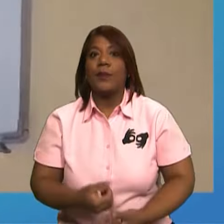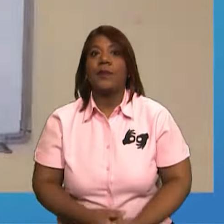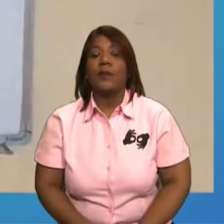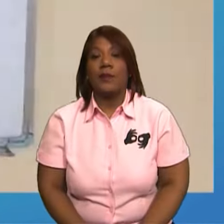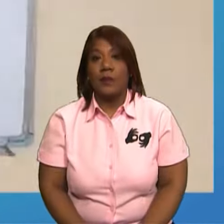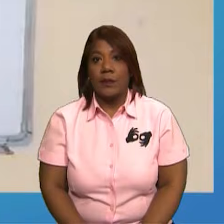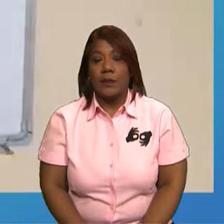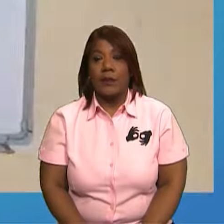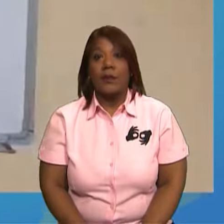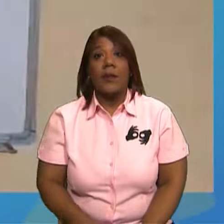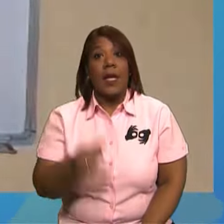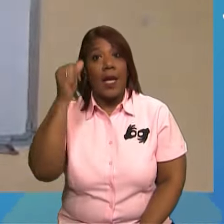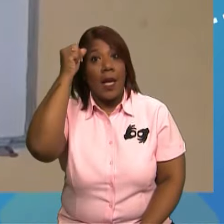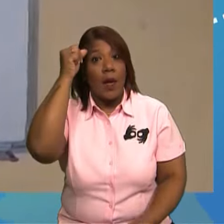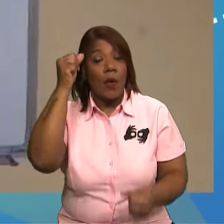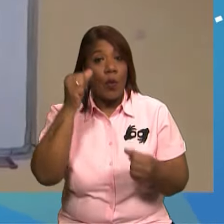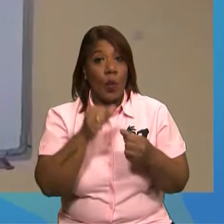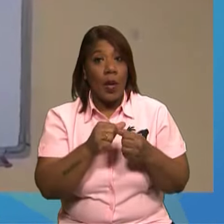Ponemos el signo de por